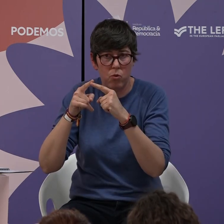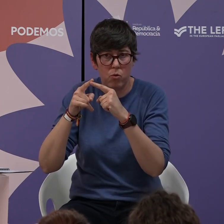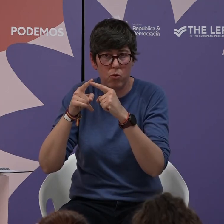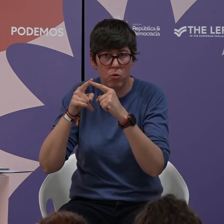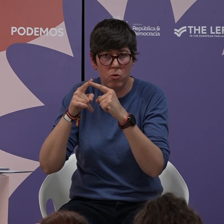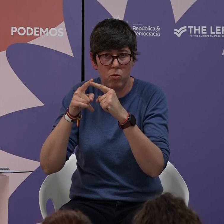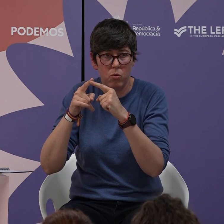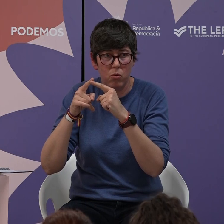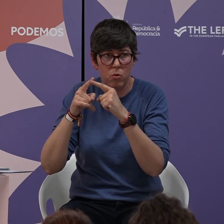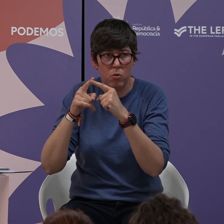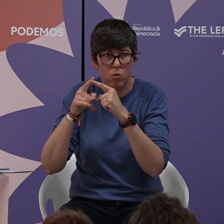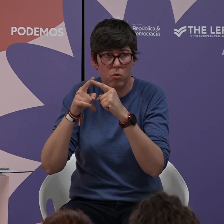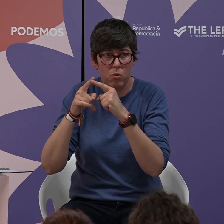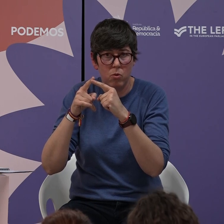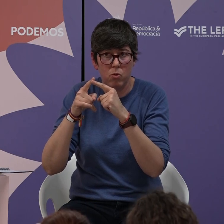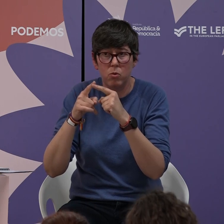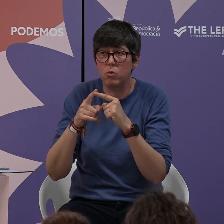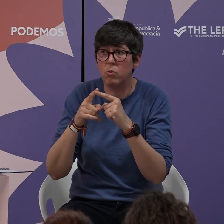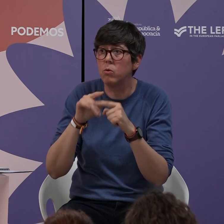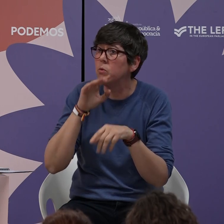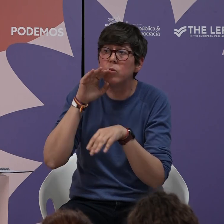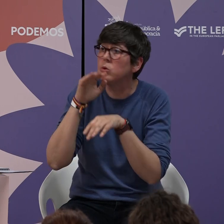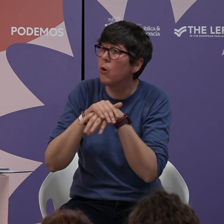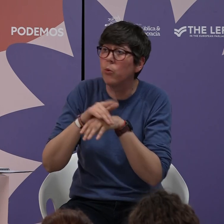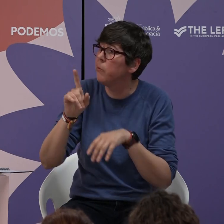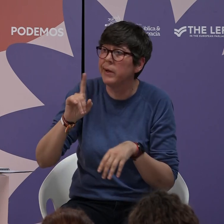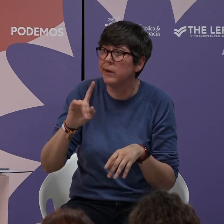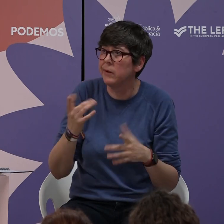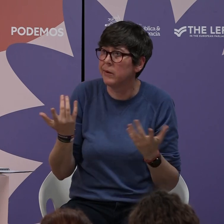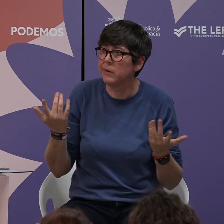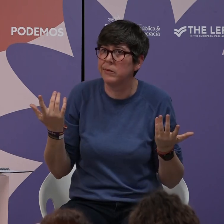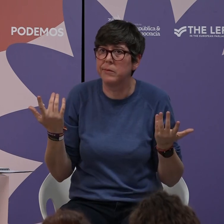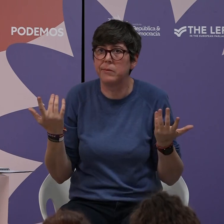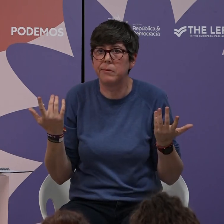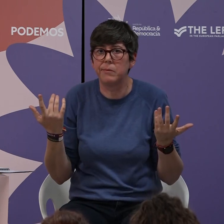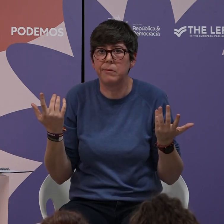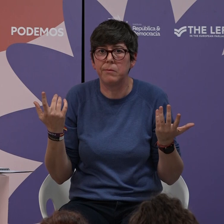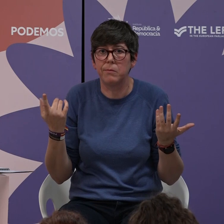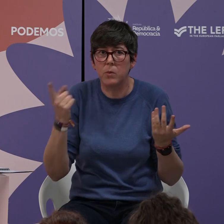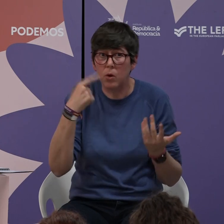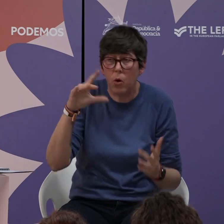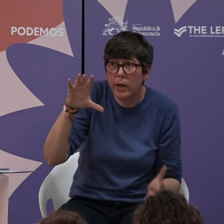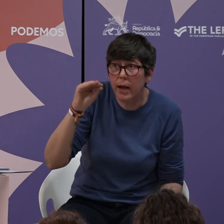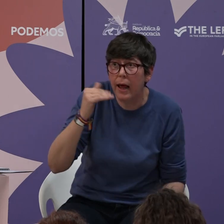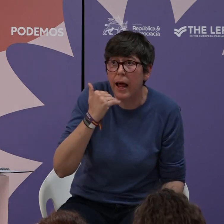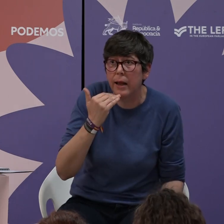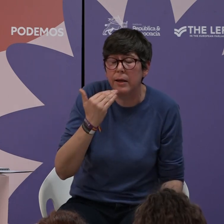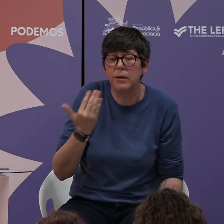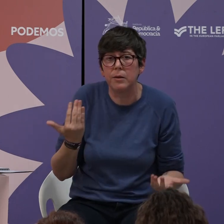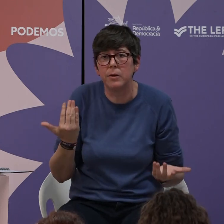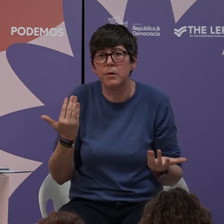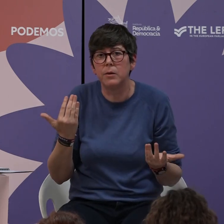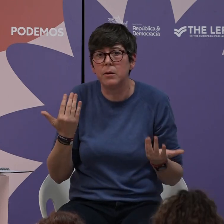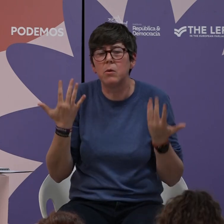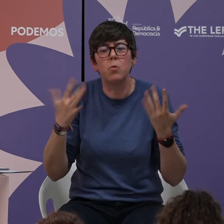de los vecinos y las vecinas de la punta y estas sentencias no se cumplen no se cumplen